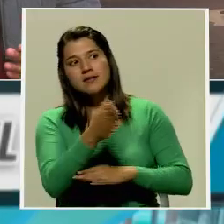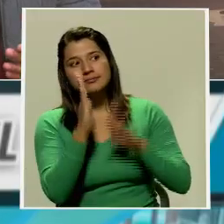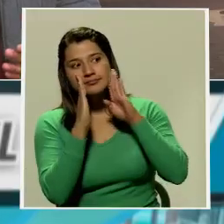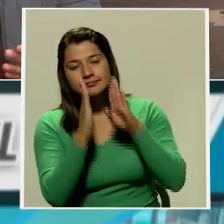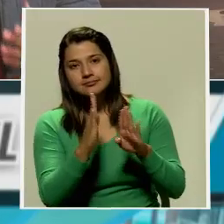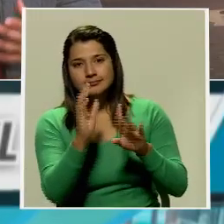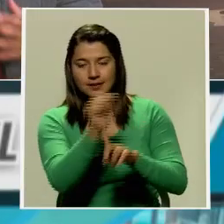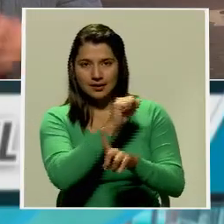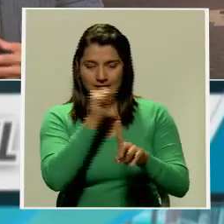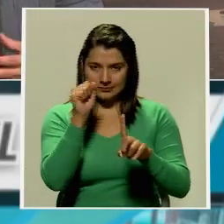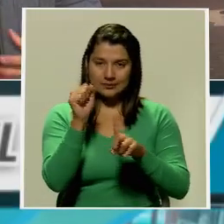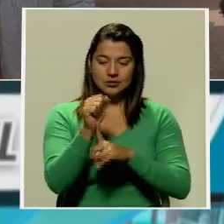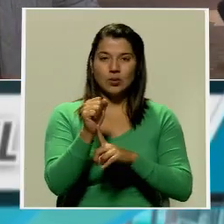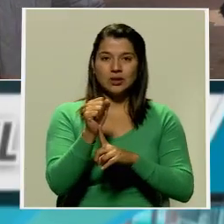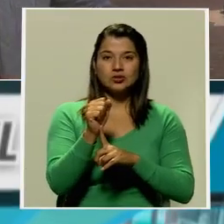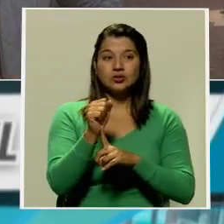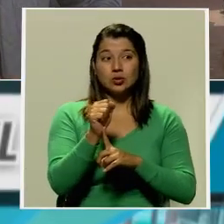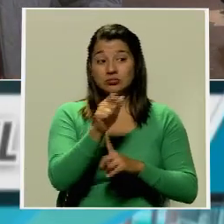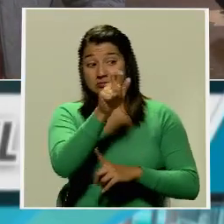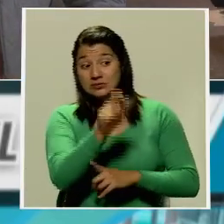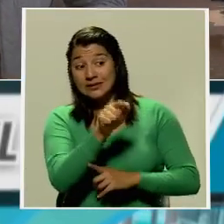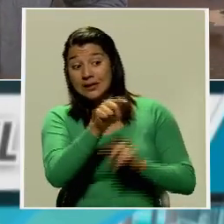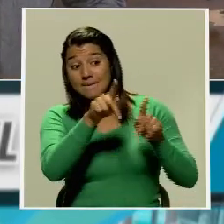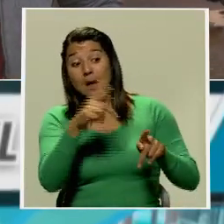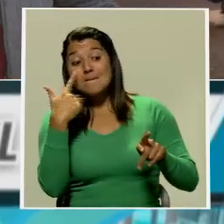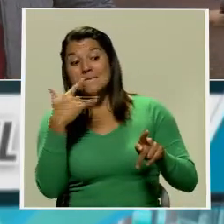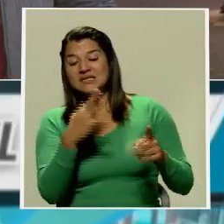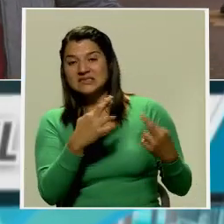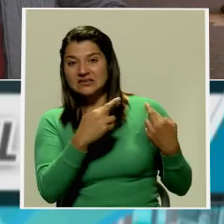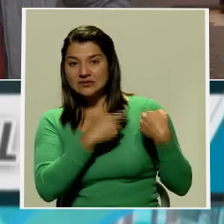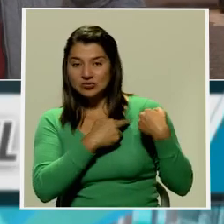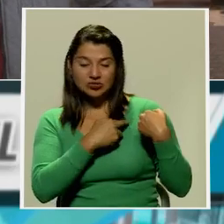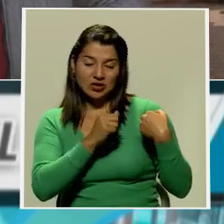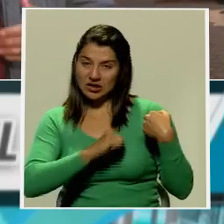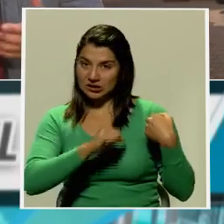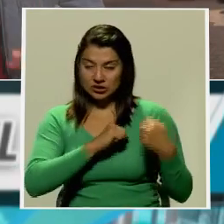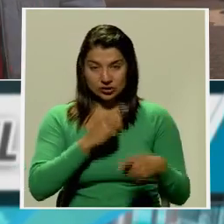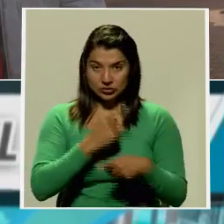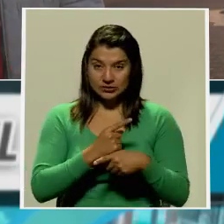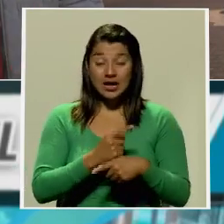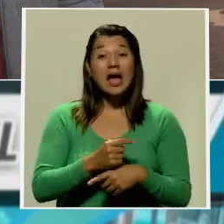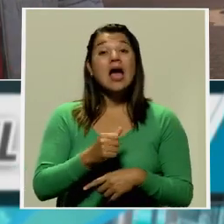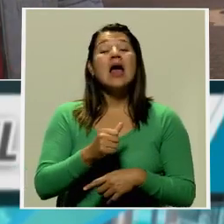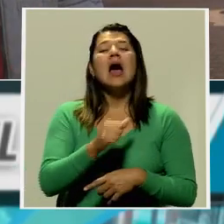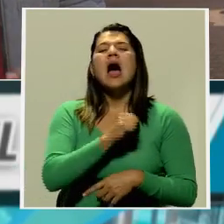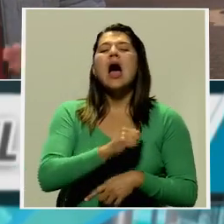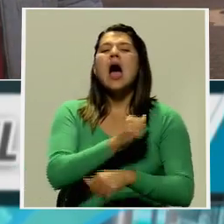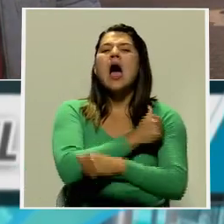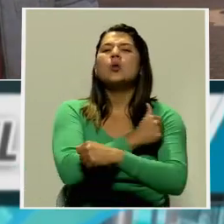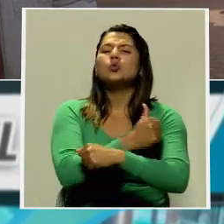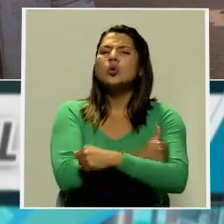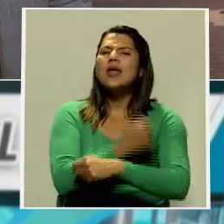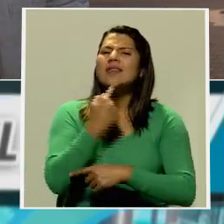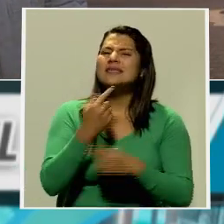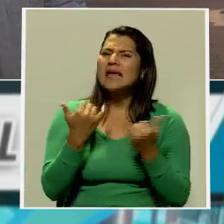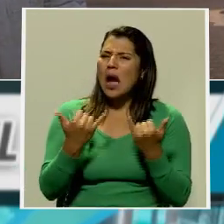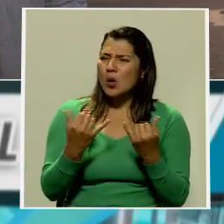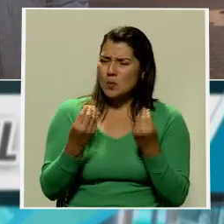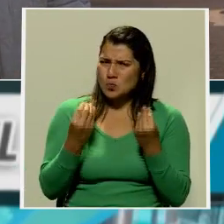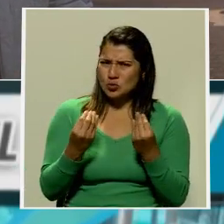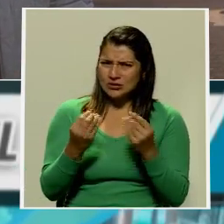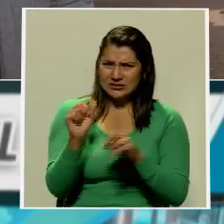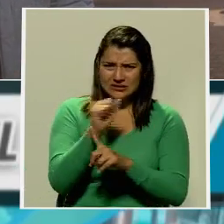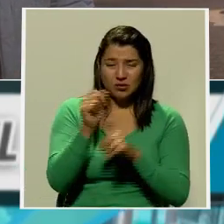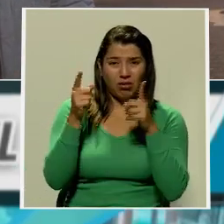a esa presunta persona que podría estar cometiendo un delito de esto. Las autoridades lo que señalan es que son bastantes los casos que se han